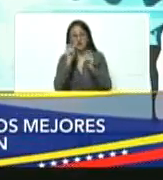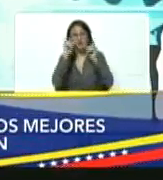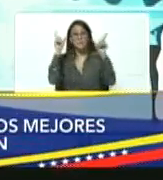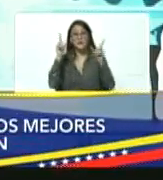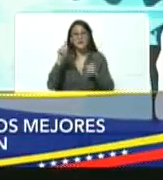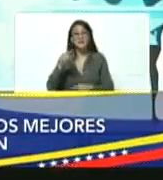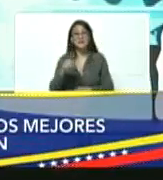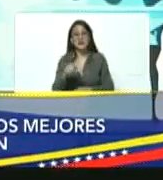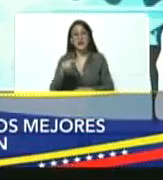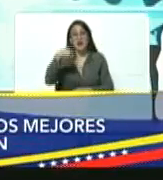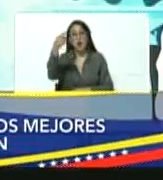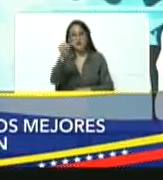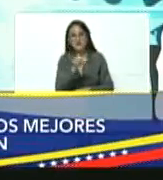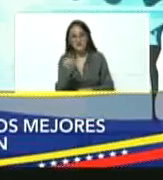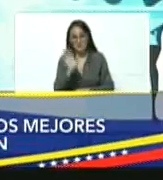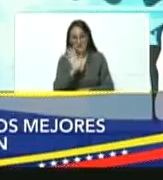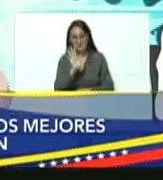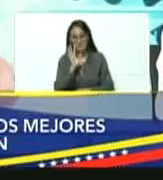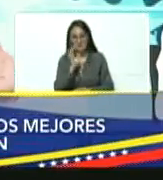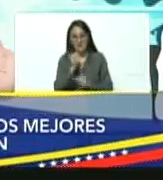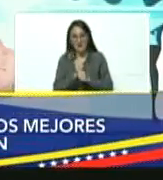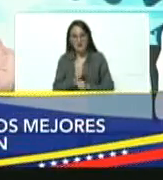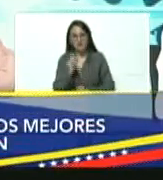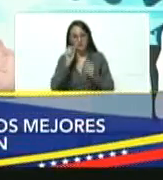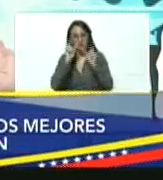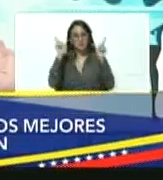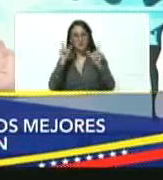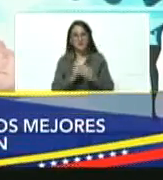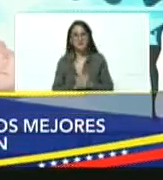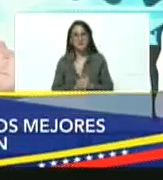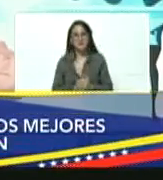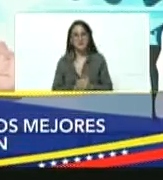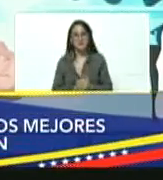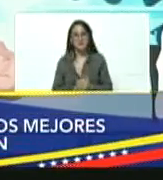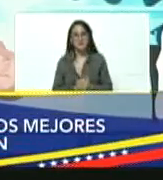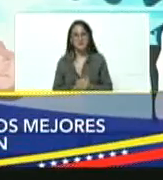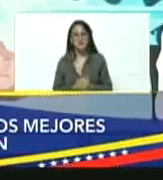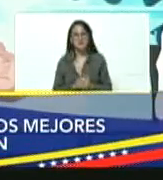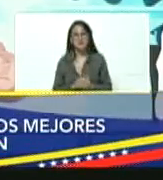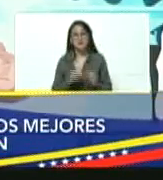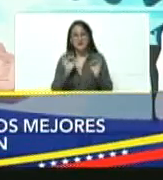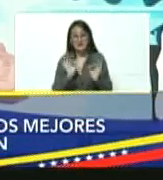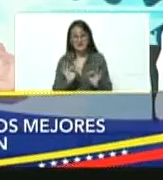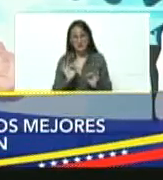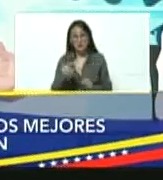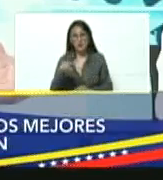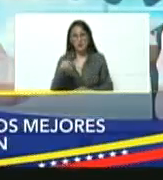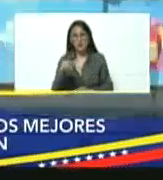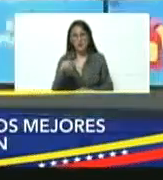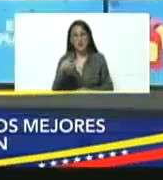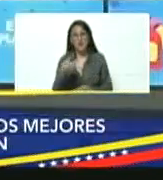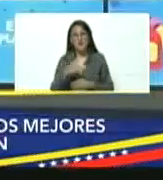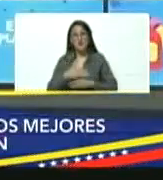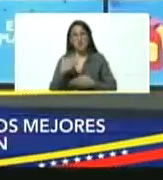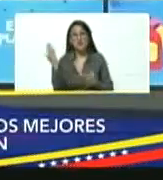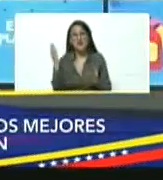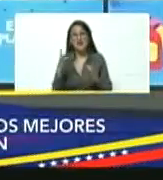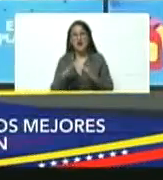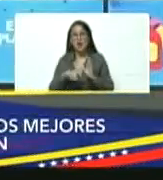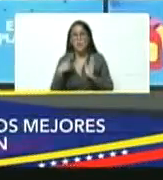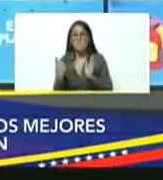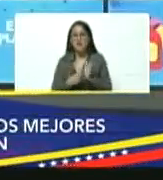semana que está por venir. Y llegará el momento en que tengamos, señora vicepresidenta, las fronteras